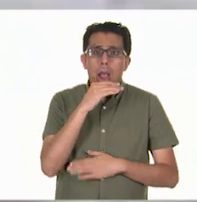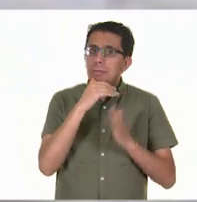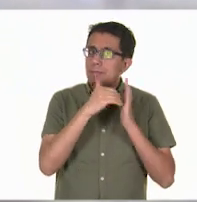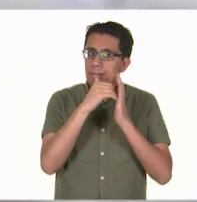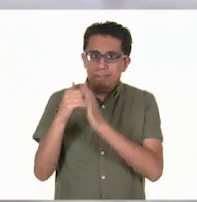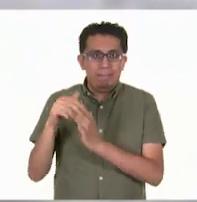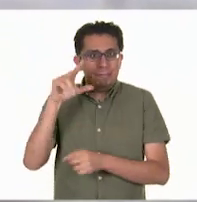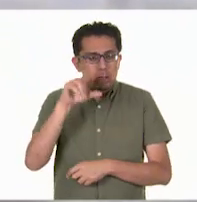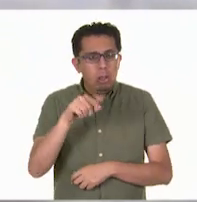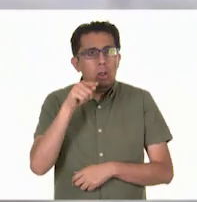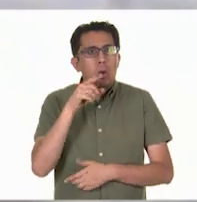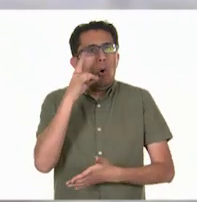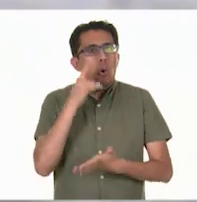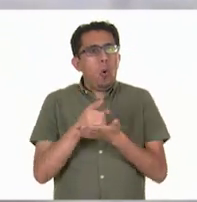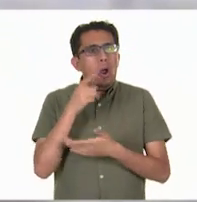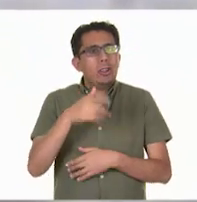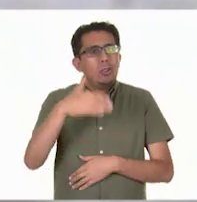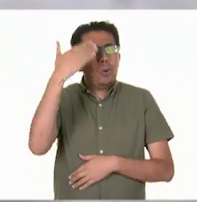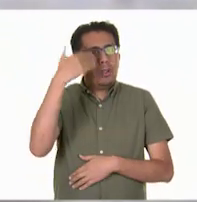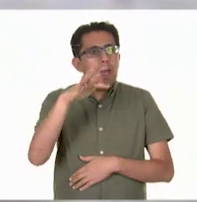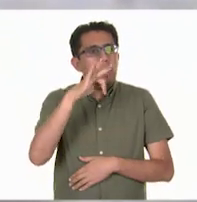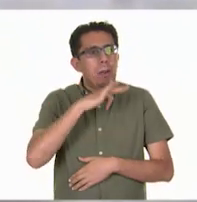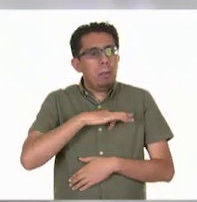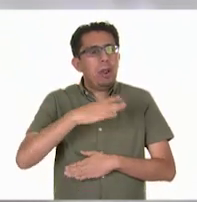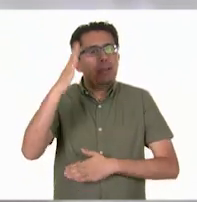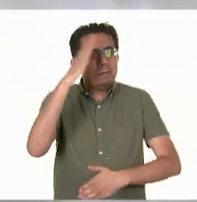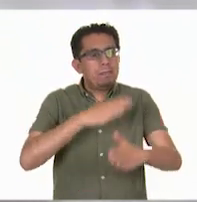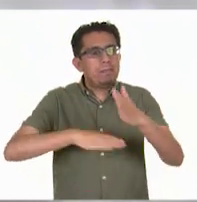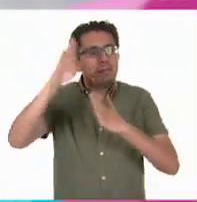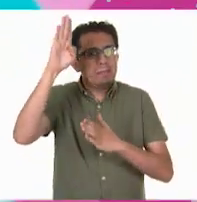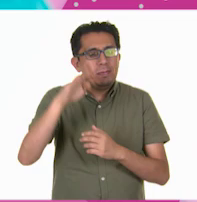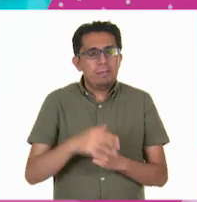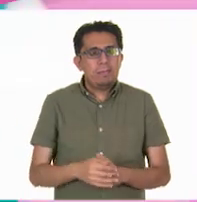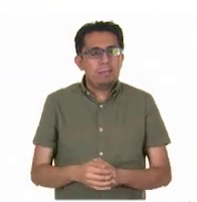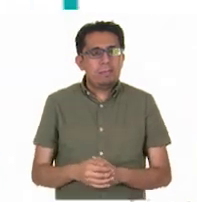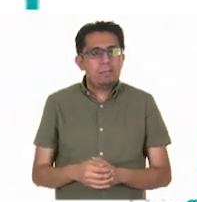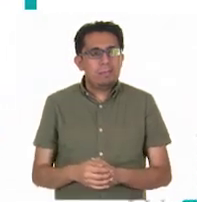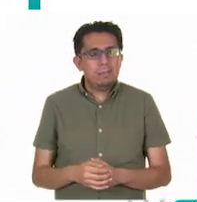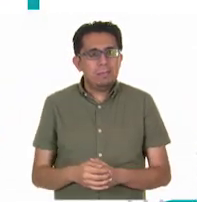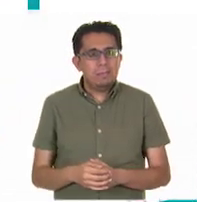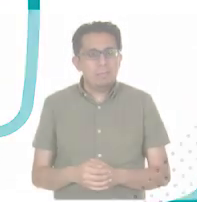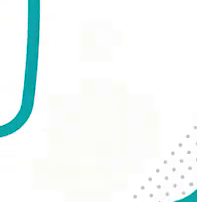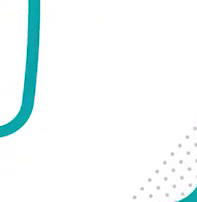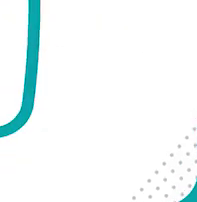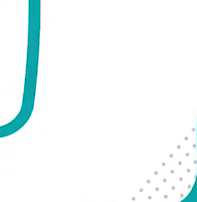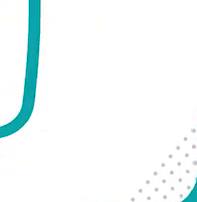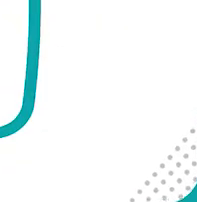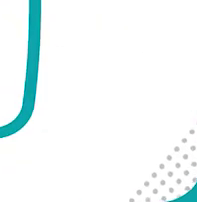se puede, porque solamente tú sabes hasta dónde puedes llegar.